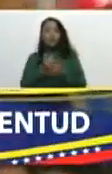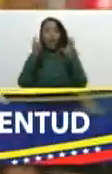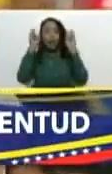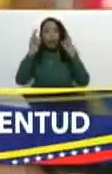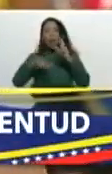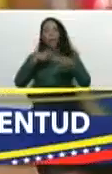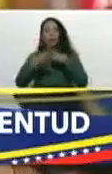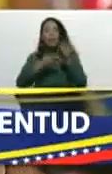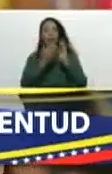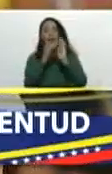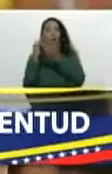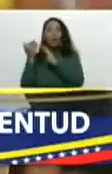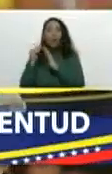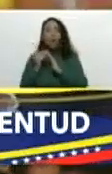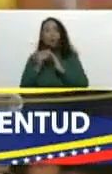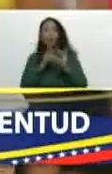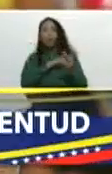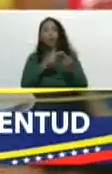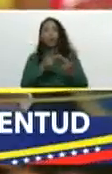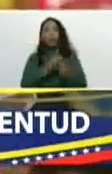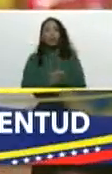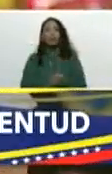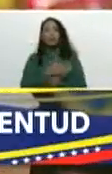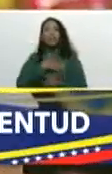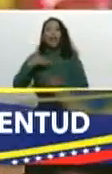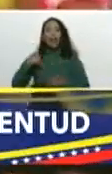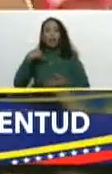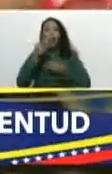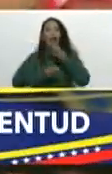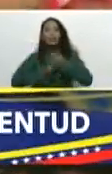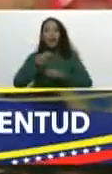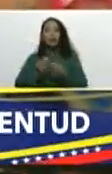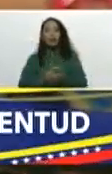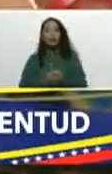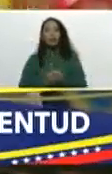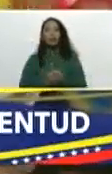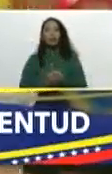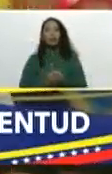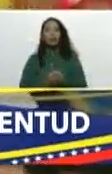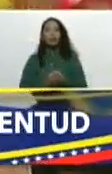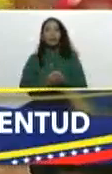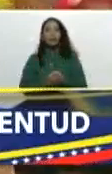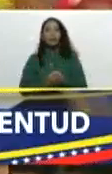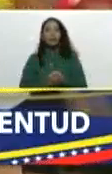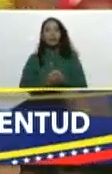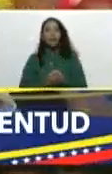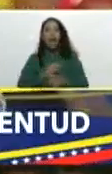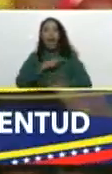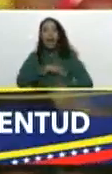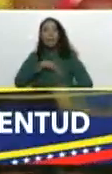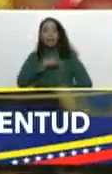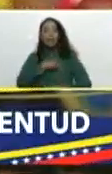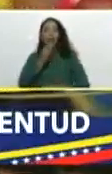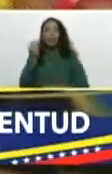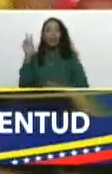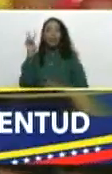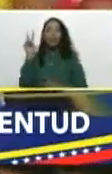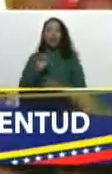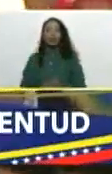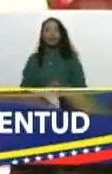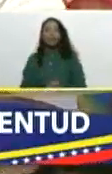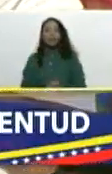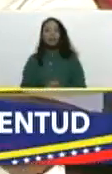política, comunidad y voluntariado, queremos conformar y que sea a través de la gran misión Juventud Venezuela,